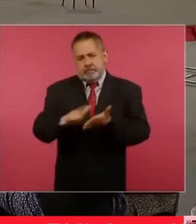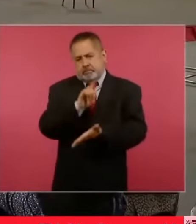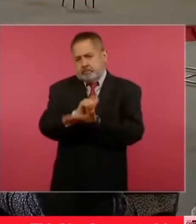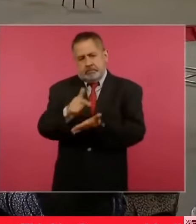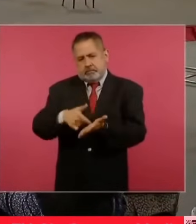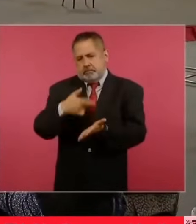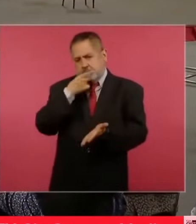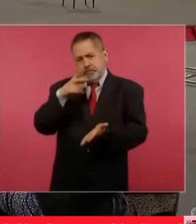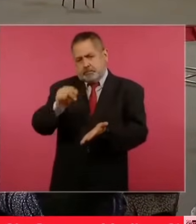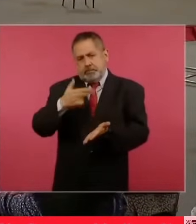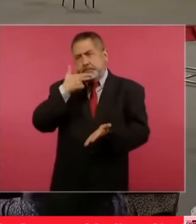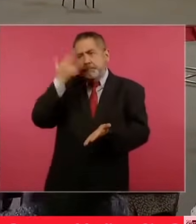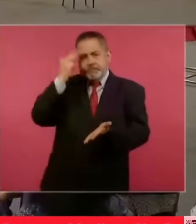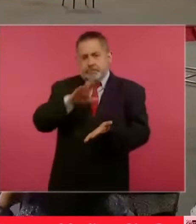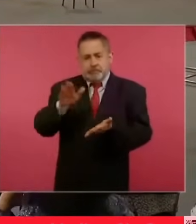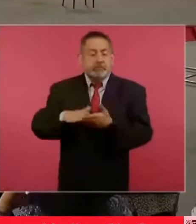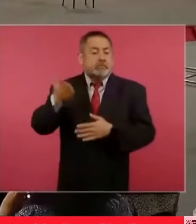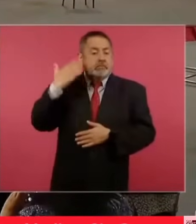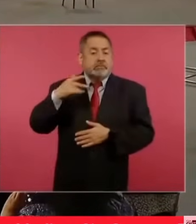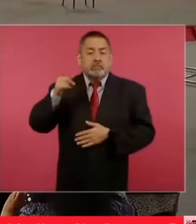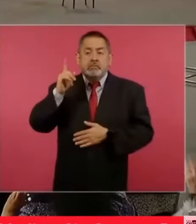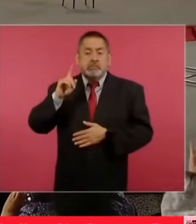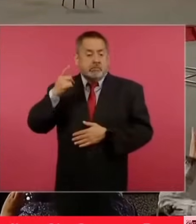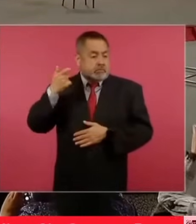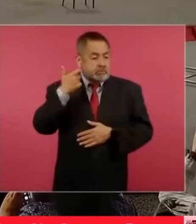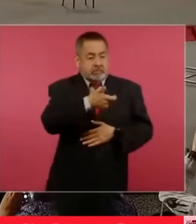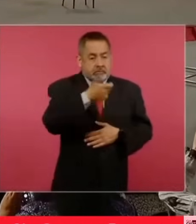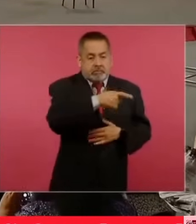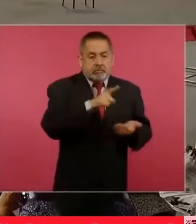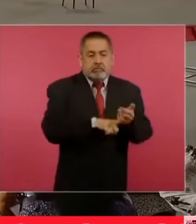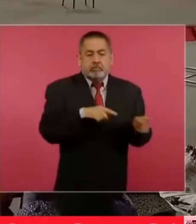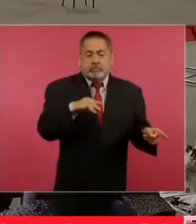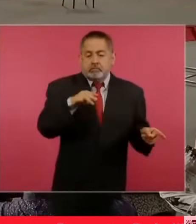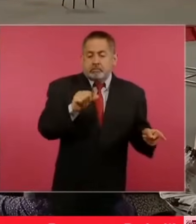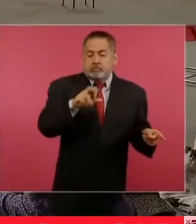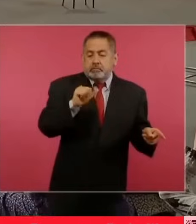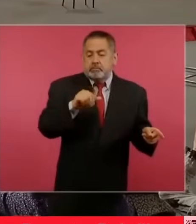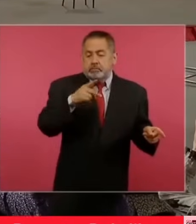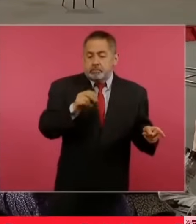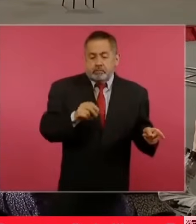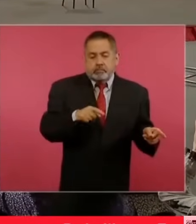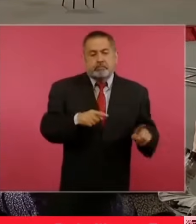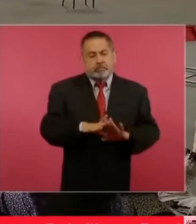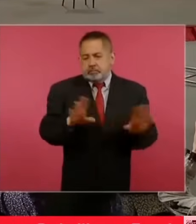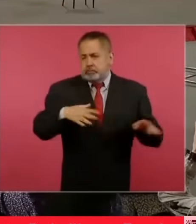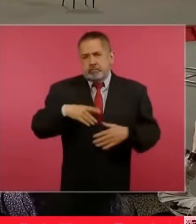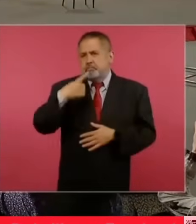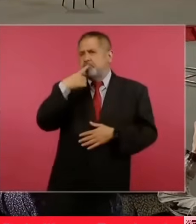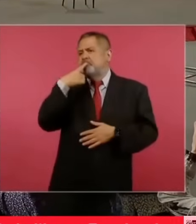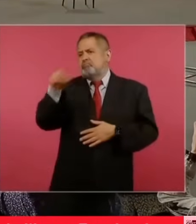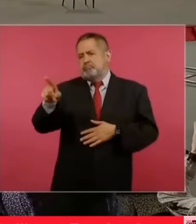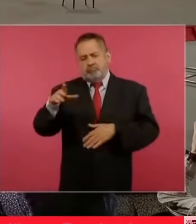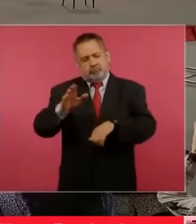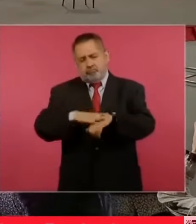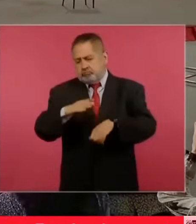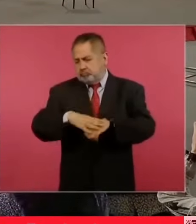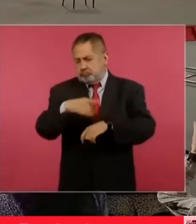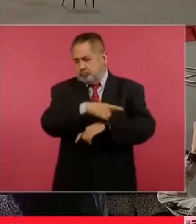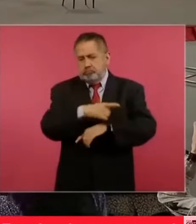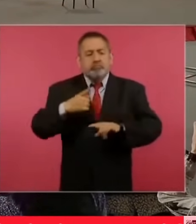pagándose a favor de la señora María Amparo Casar y se realizaron ya las denuncias correspondientes